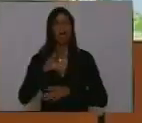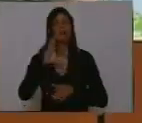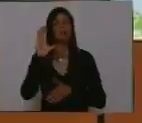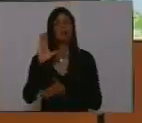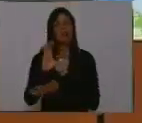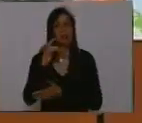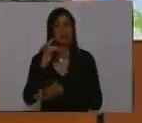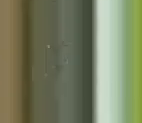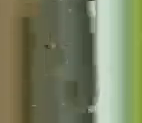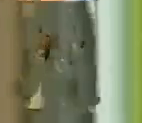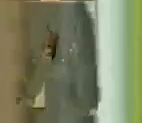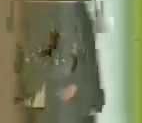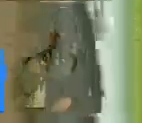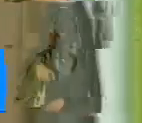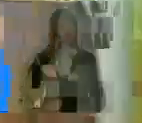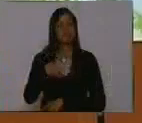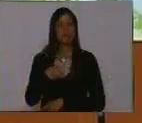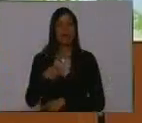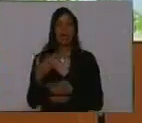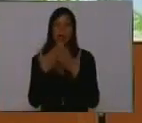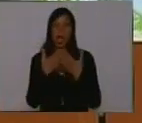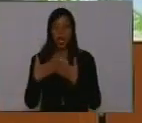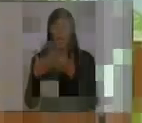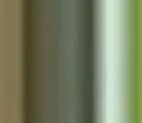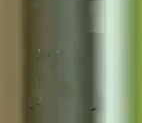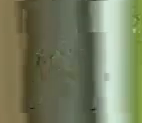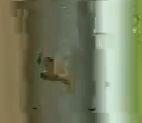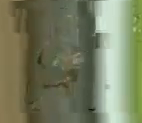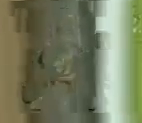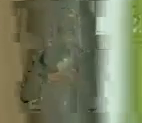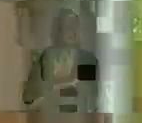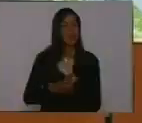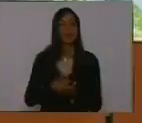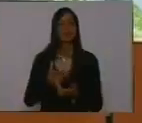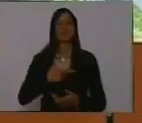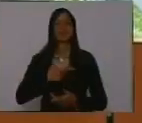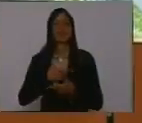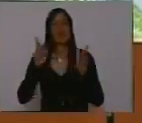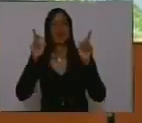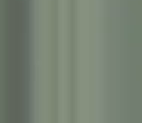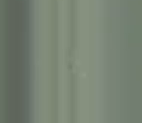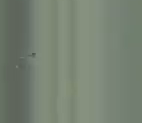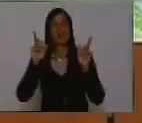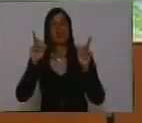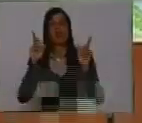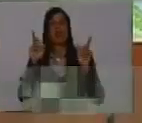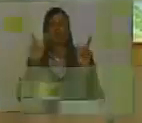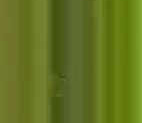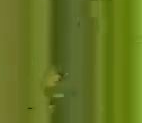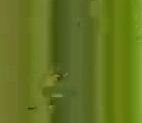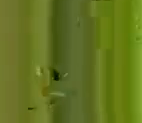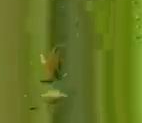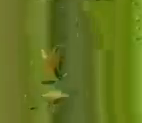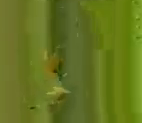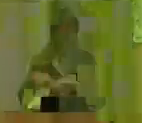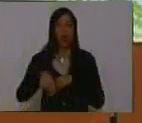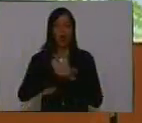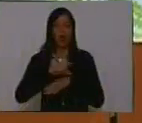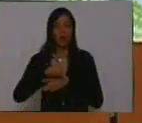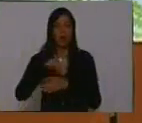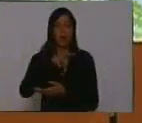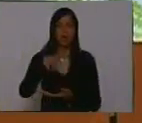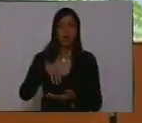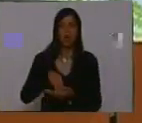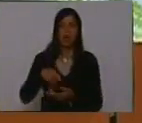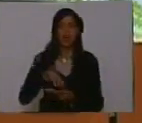quiera estudiar podrá hacerlo con toda tranquilidad. No tendrá ningún bolsa por ahí como el gobernador de aquí, que